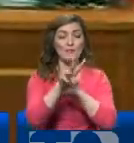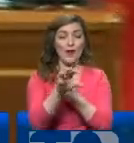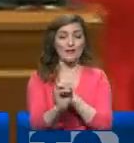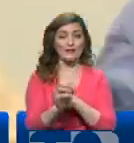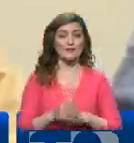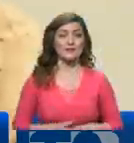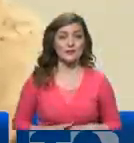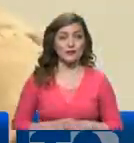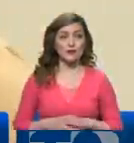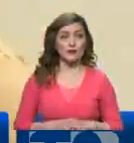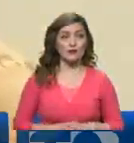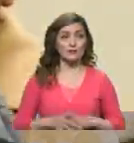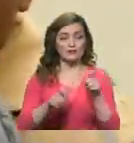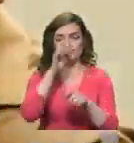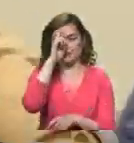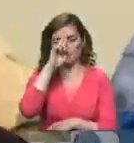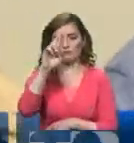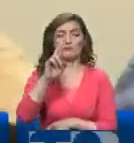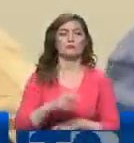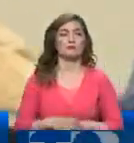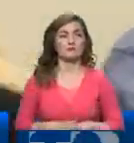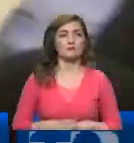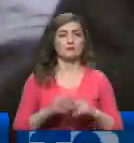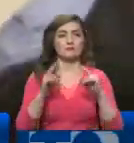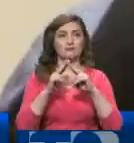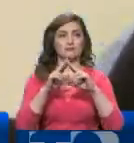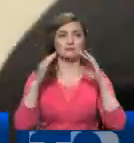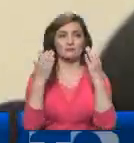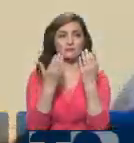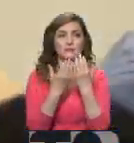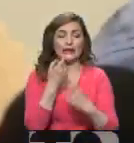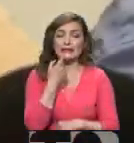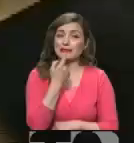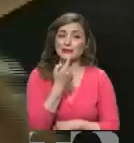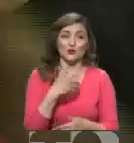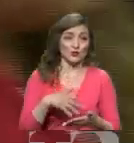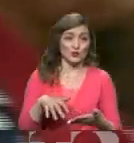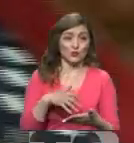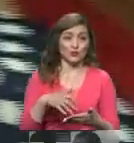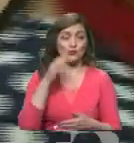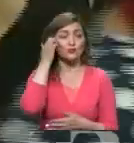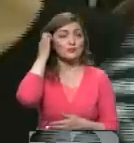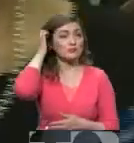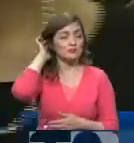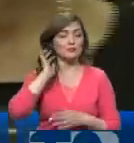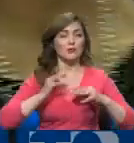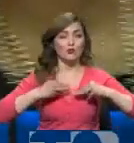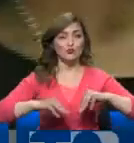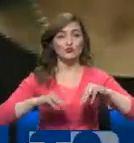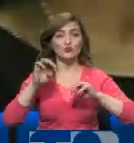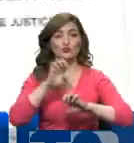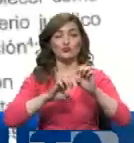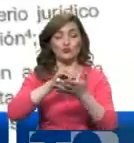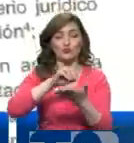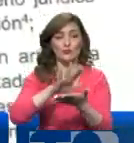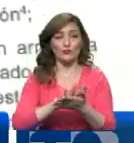de Justicia. No, hay personas muy respetables, por cierto, en esa comisión. Sin embargo, reiteró sus cuestionamientos a los criterios metodológicos de